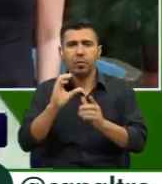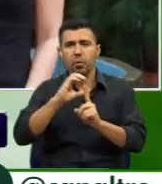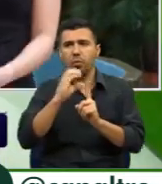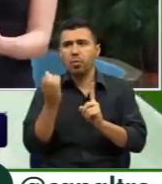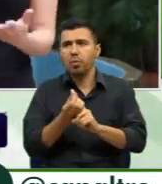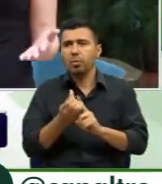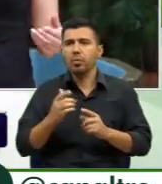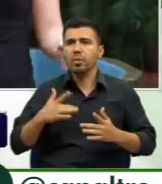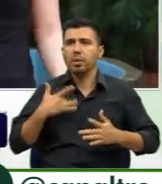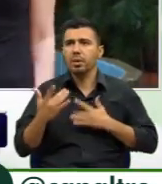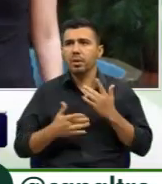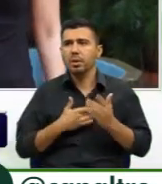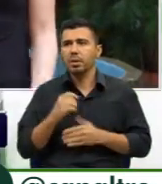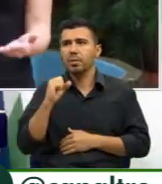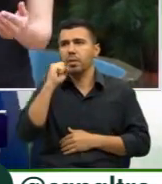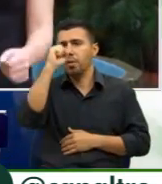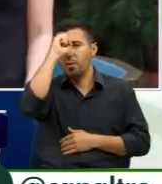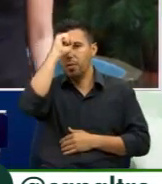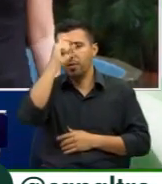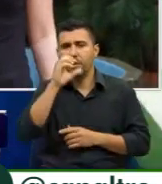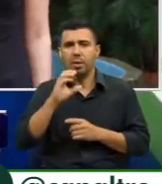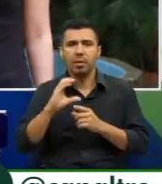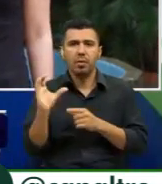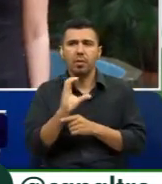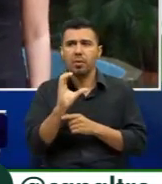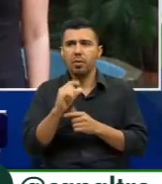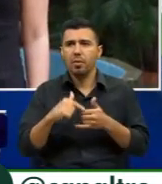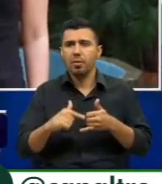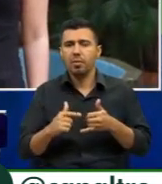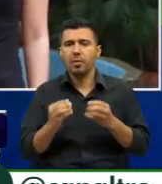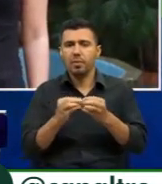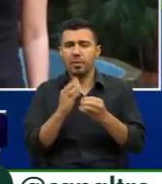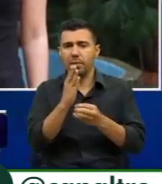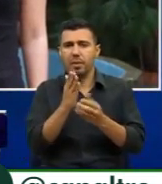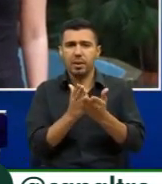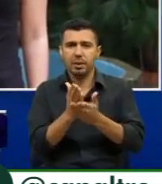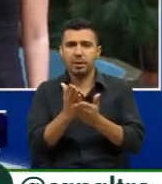entretenimiento del Oriente colombiano. Continúen ustedes en el set con más información y muy buenas tardes.